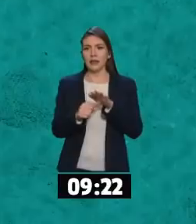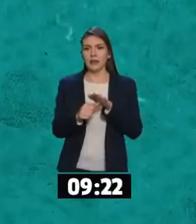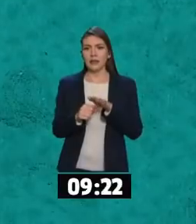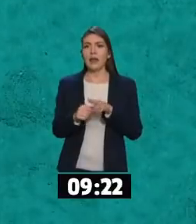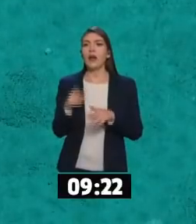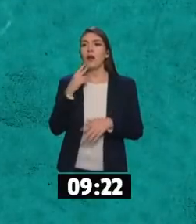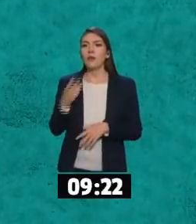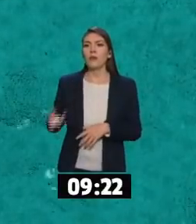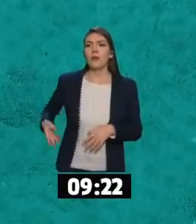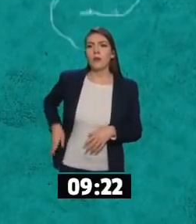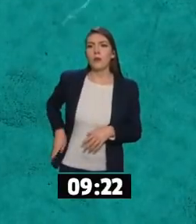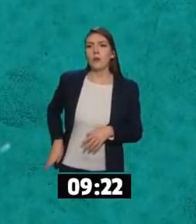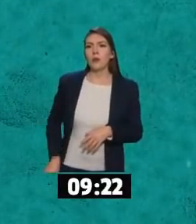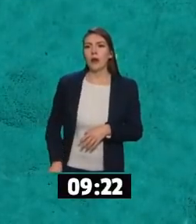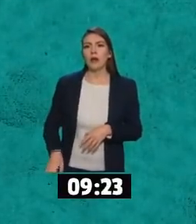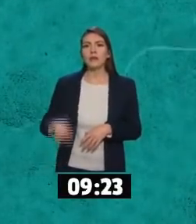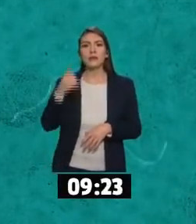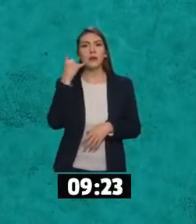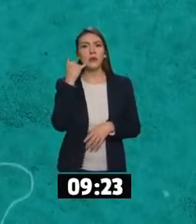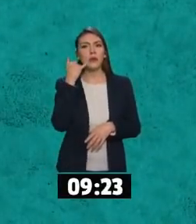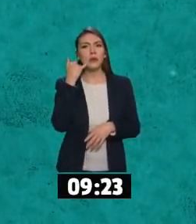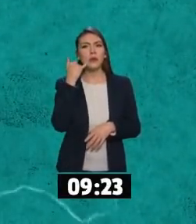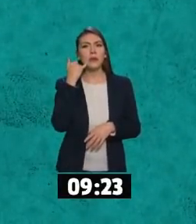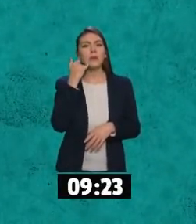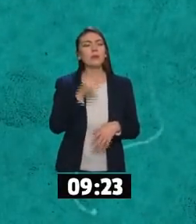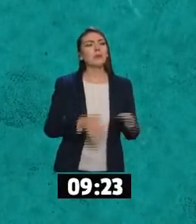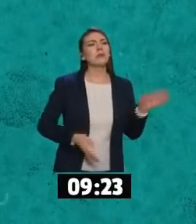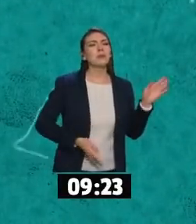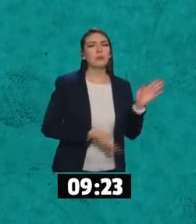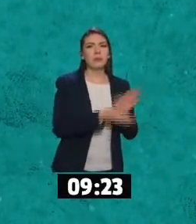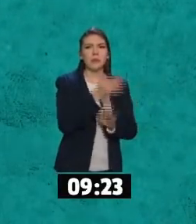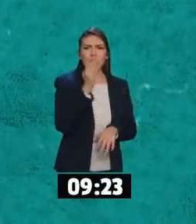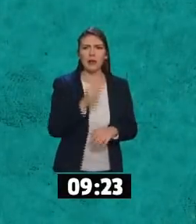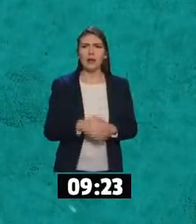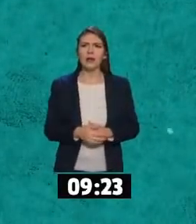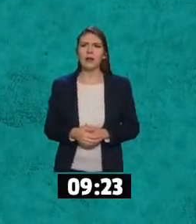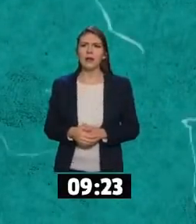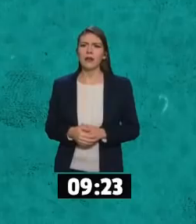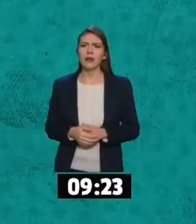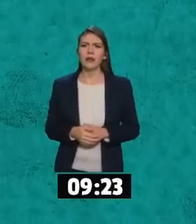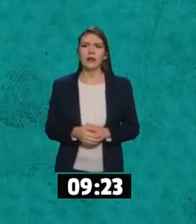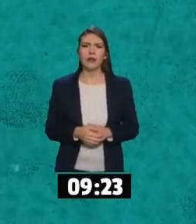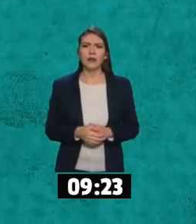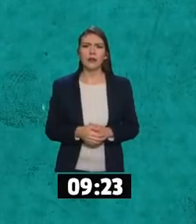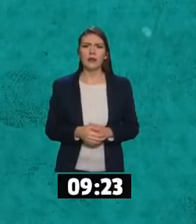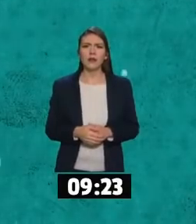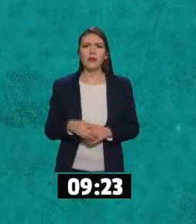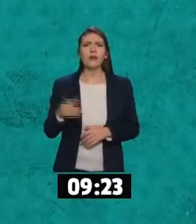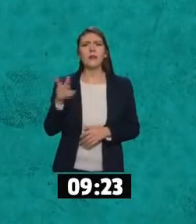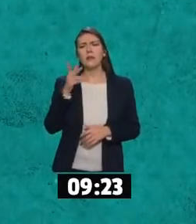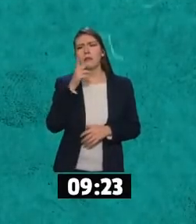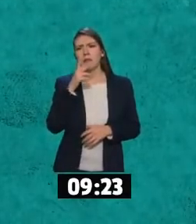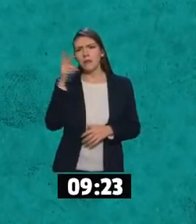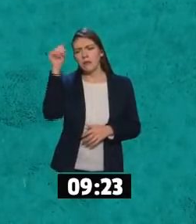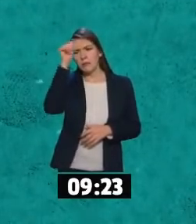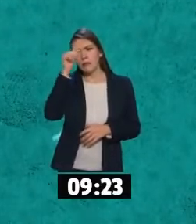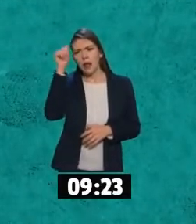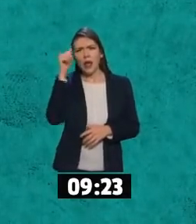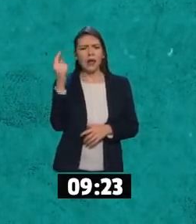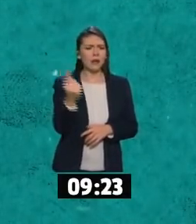el celular y se va. Y estos se vuelven locos, regresa el cura, no a mí, revísenme, pues yo, ¿cómo cree que